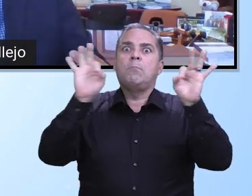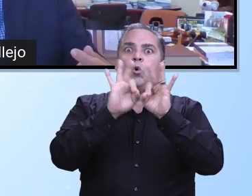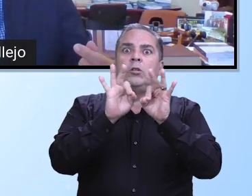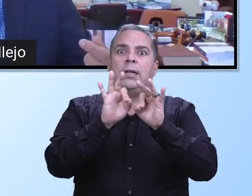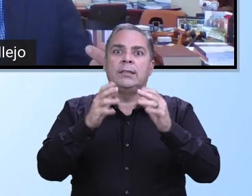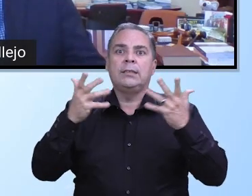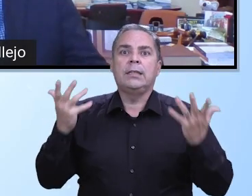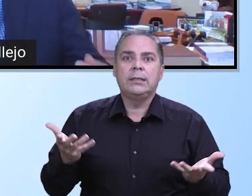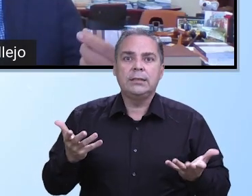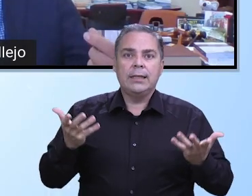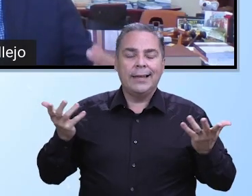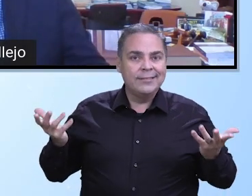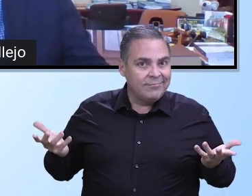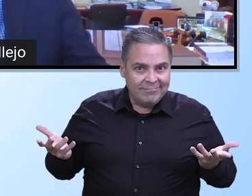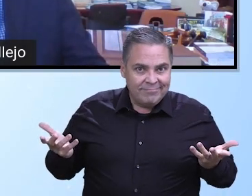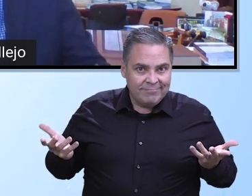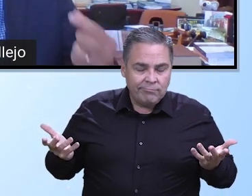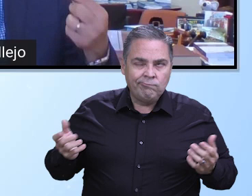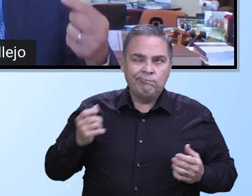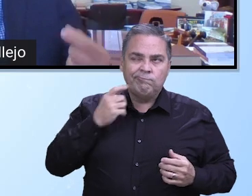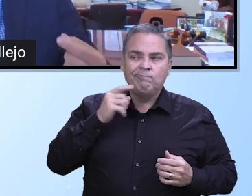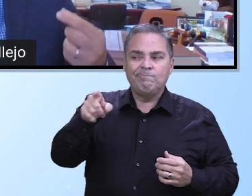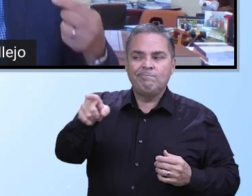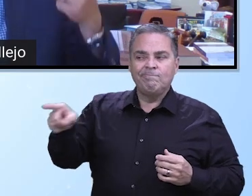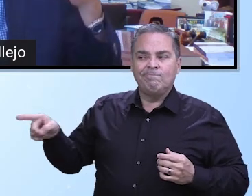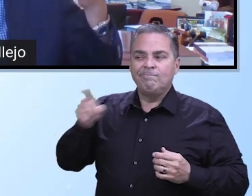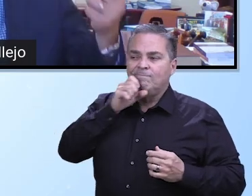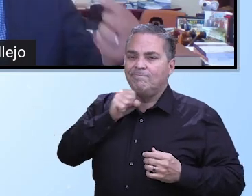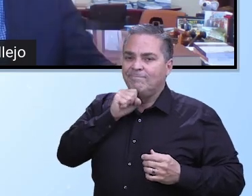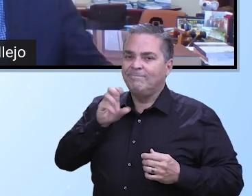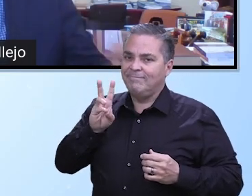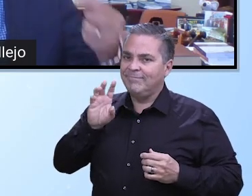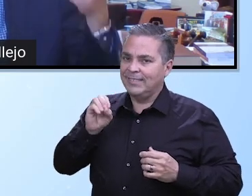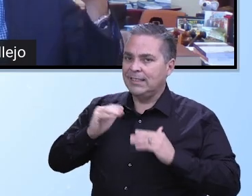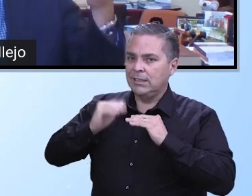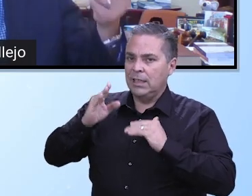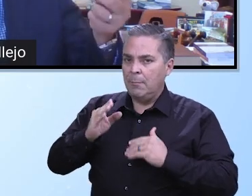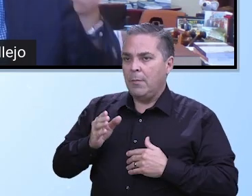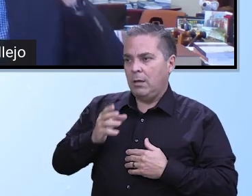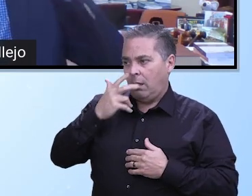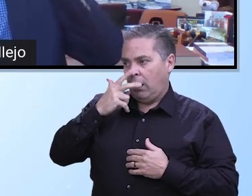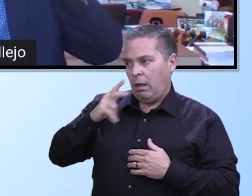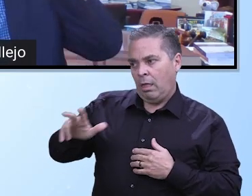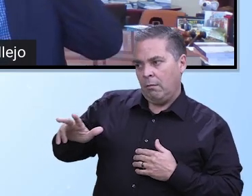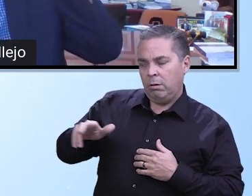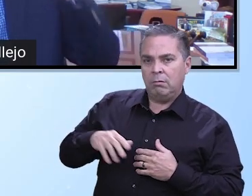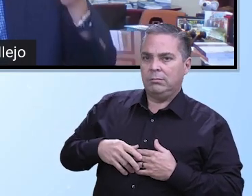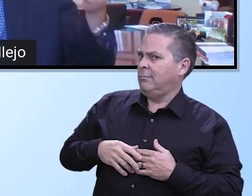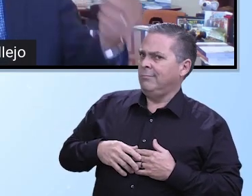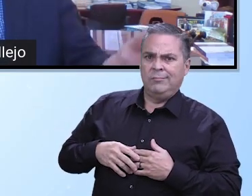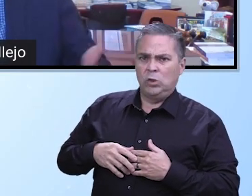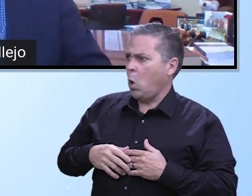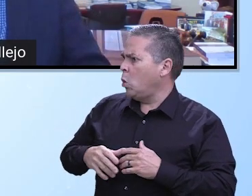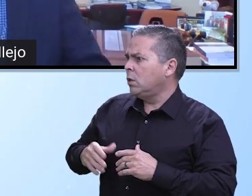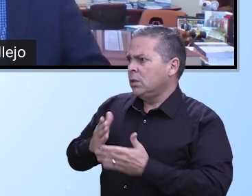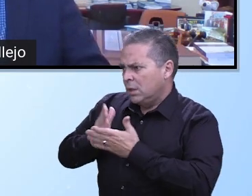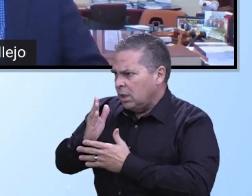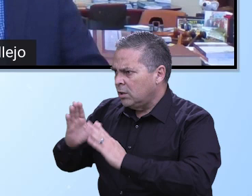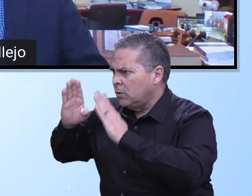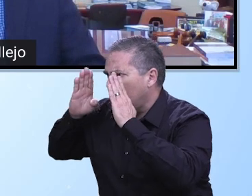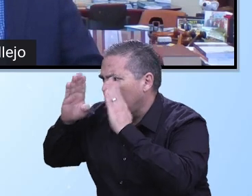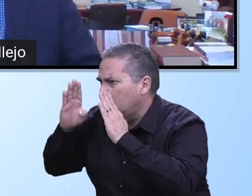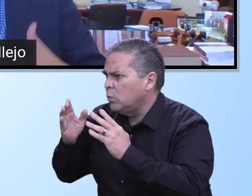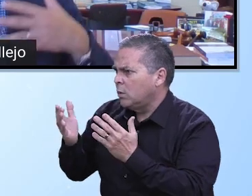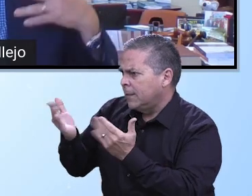la población de adultos mayores tienen derecho a ser escuchados y consultados en esa toma